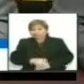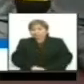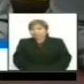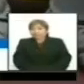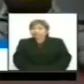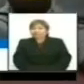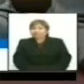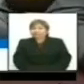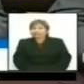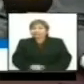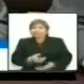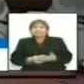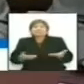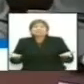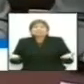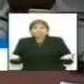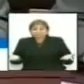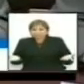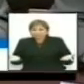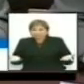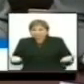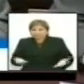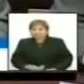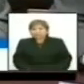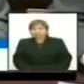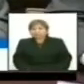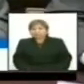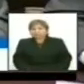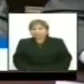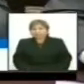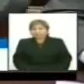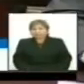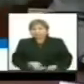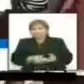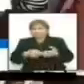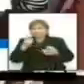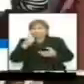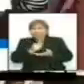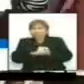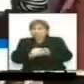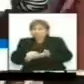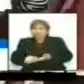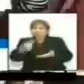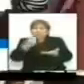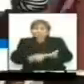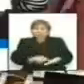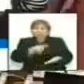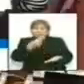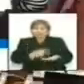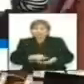debate? ¿En qué quedó? ¿En qué quedó? Nos tuvieron un mes discutiendo ese